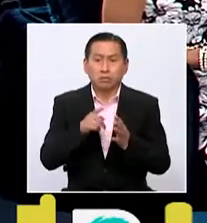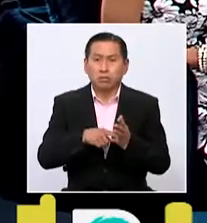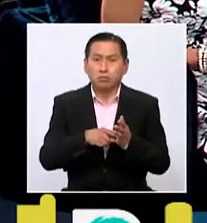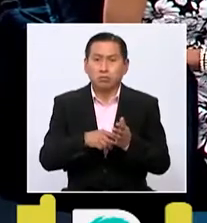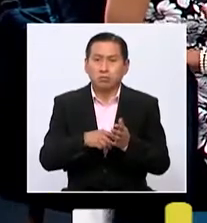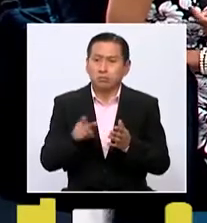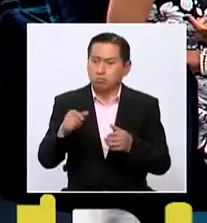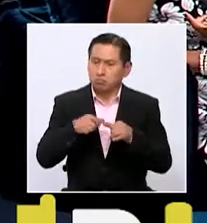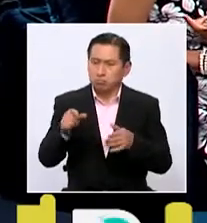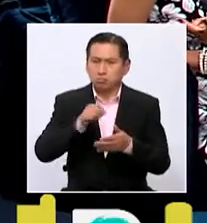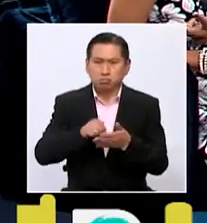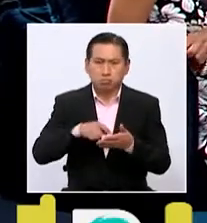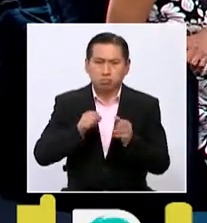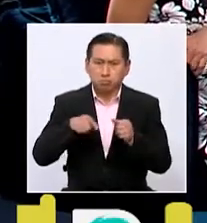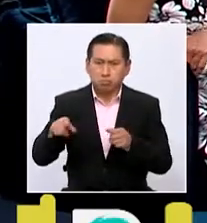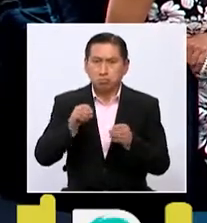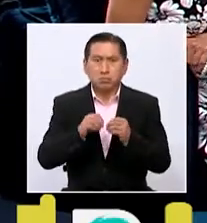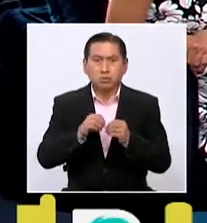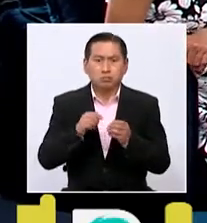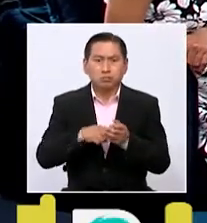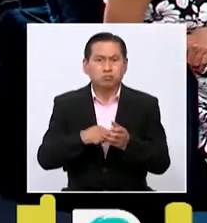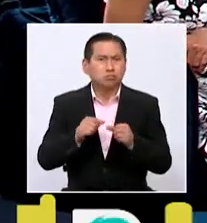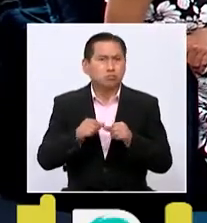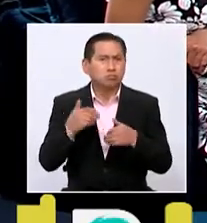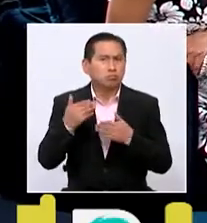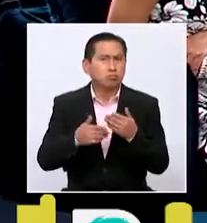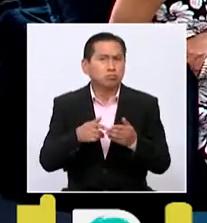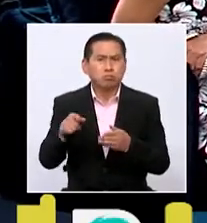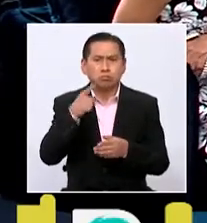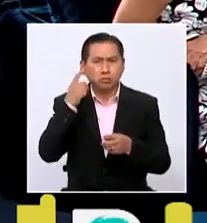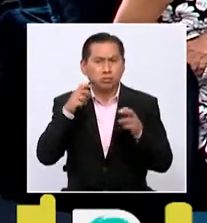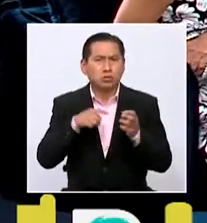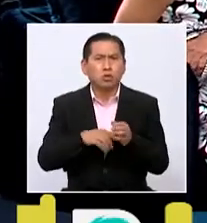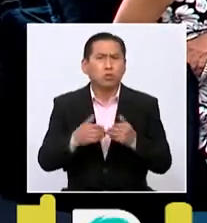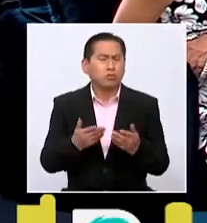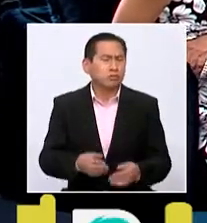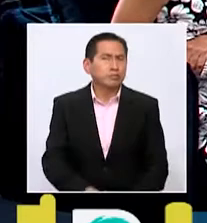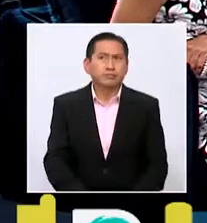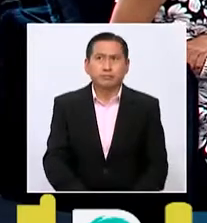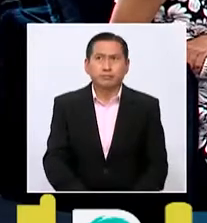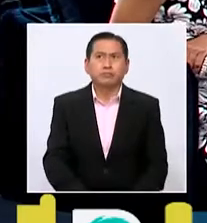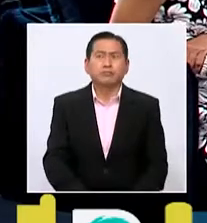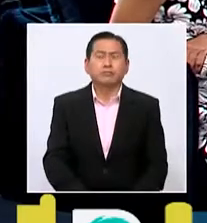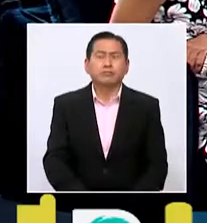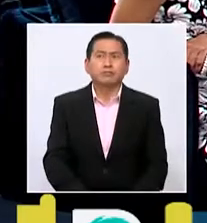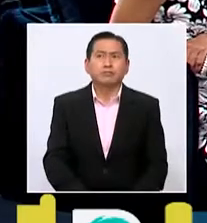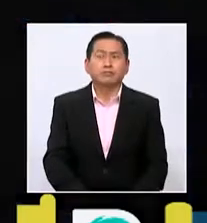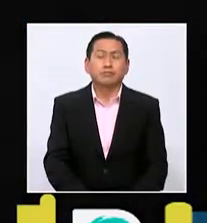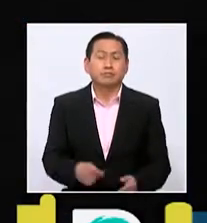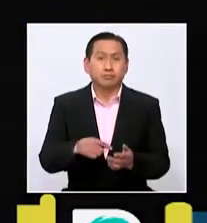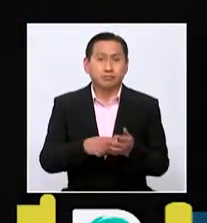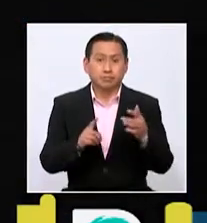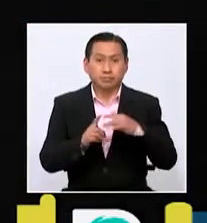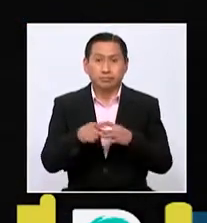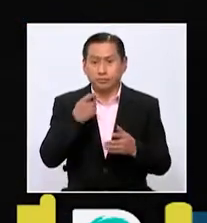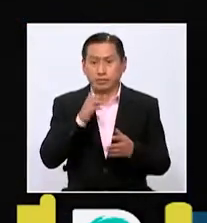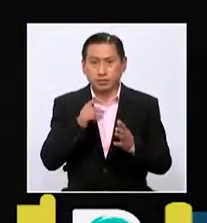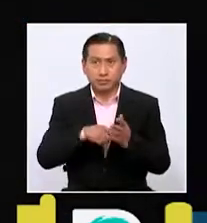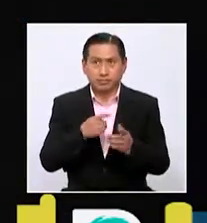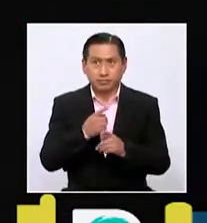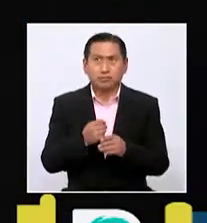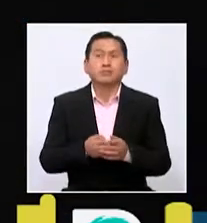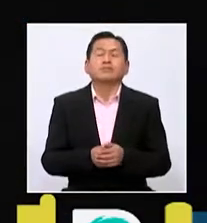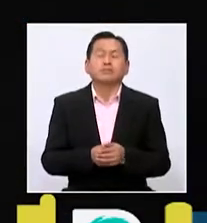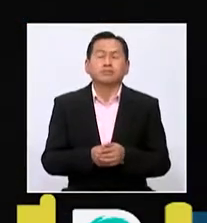sigue escribiendo para poder seguir con la serie? ¿Cómo lo han analizado en este sentido? Sí, mira, esto nace, como bien dices,